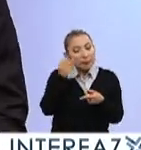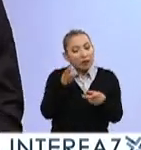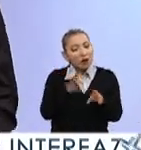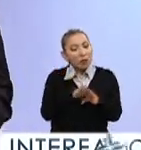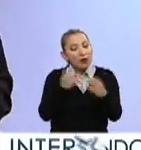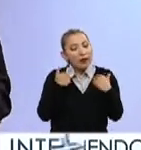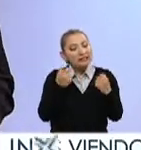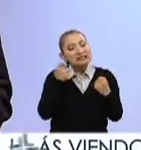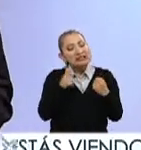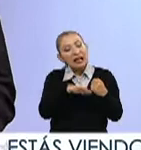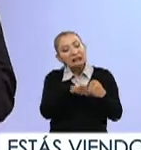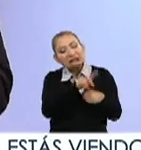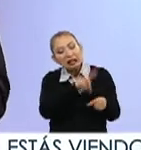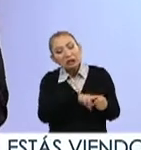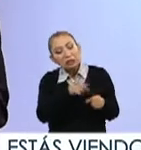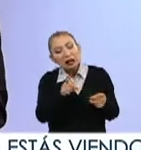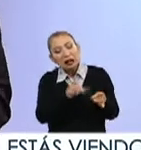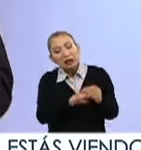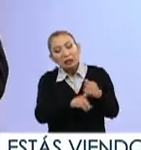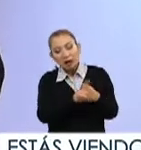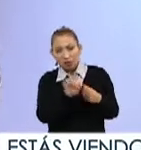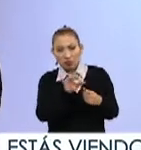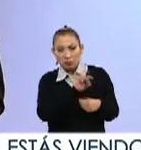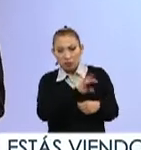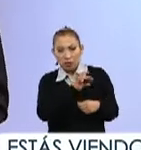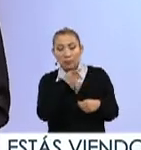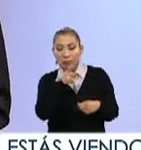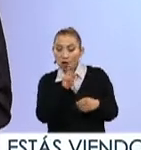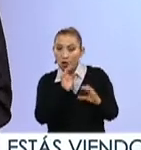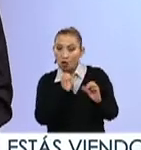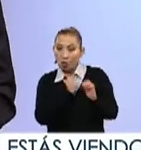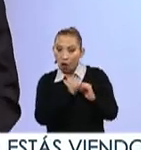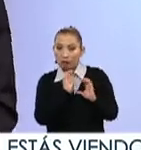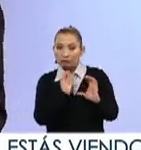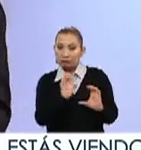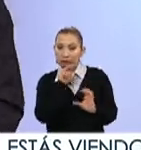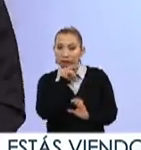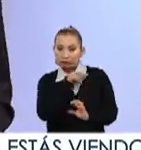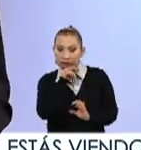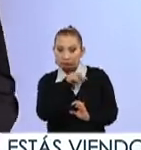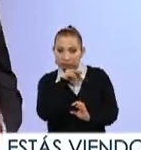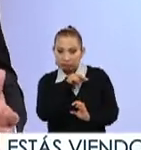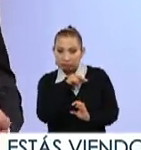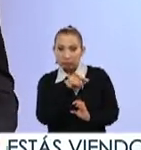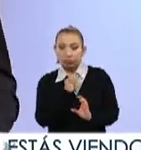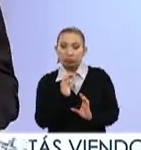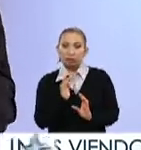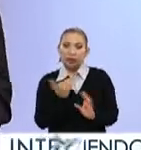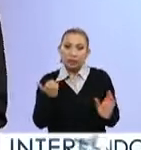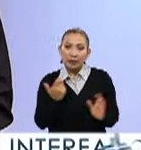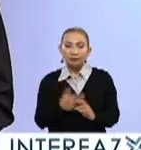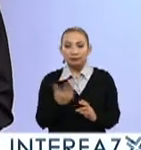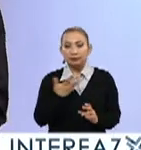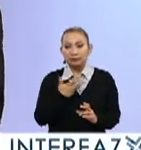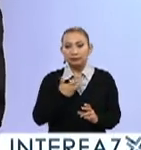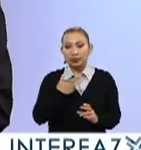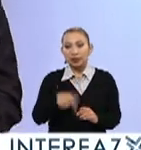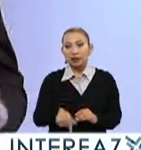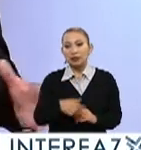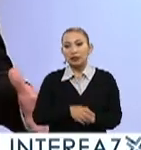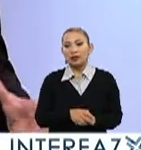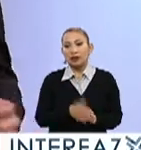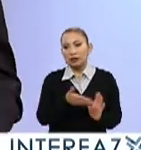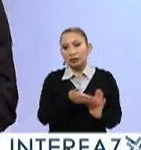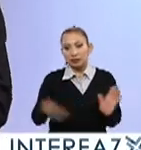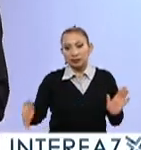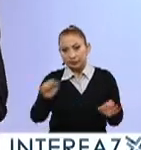y a entender lo que son los desastres sin miedo, pero sí con pronta capacitación. Tendremos, por supuesto,